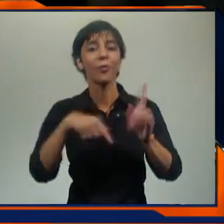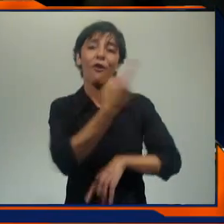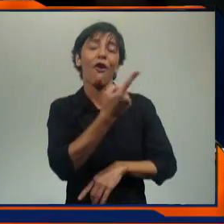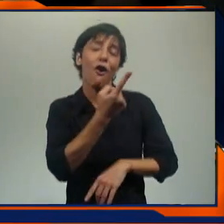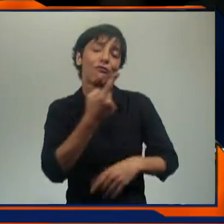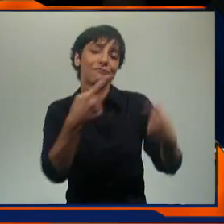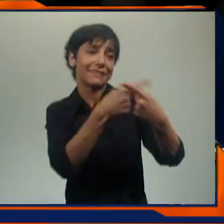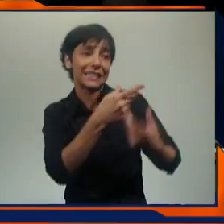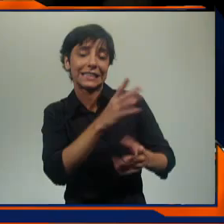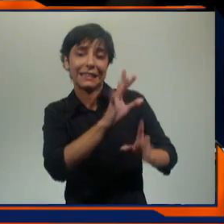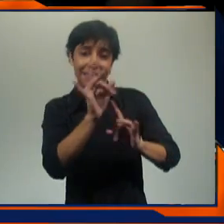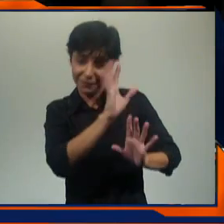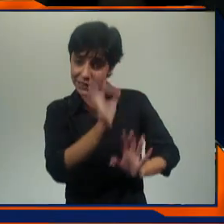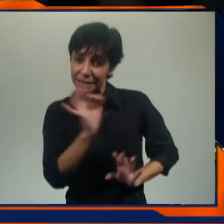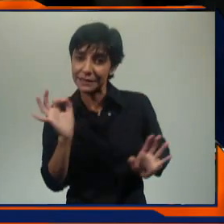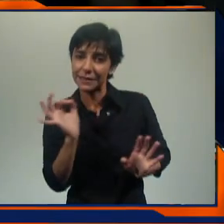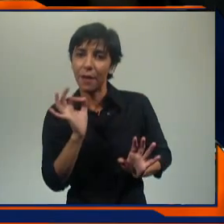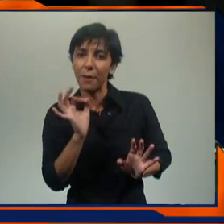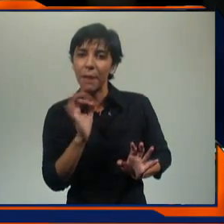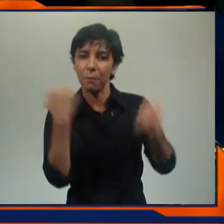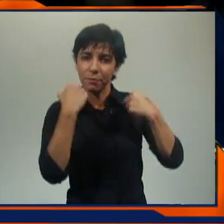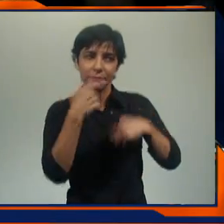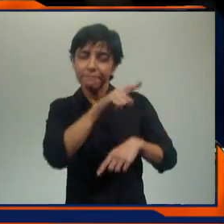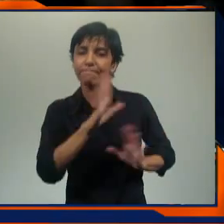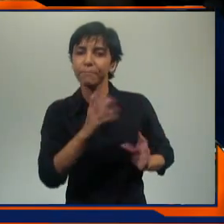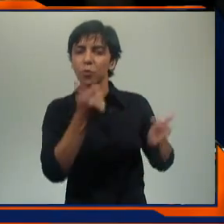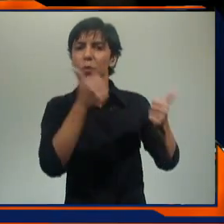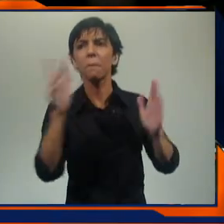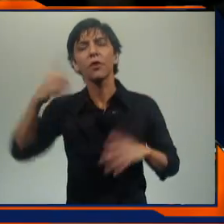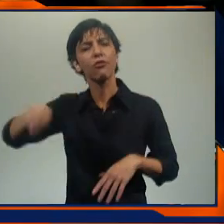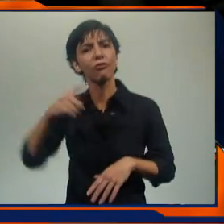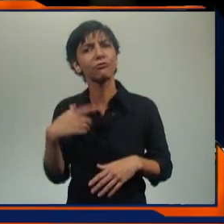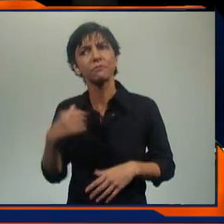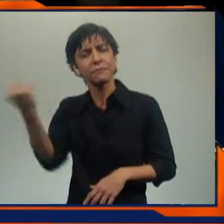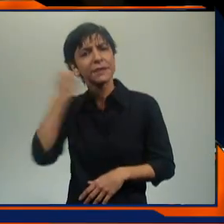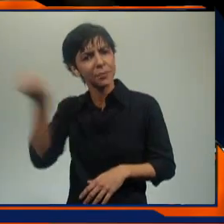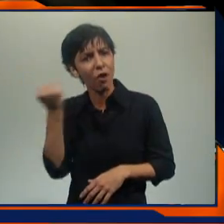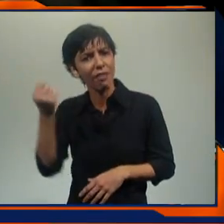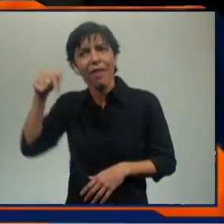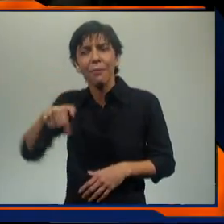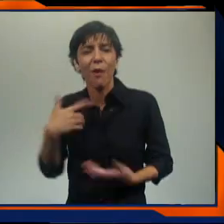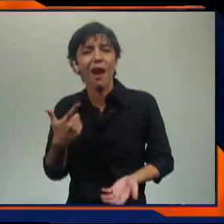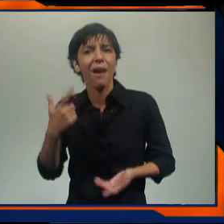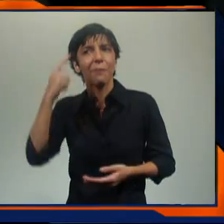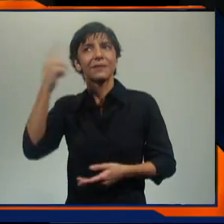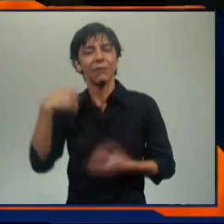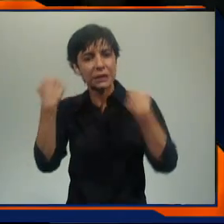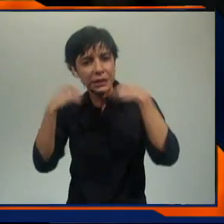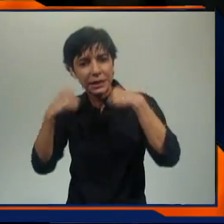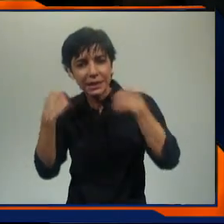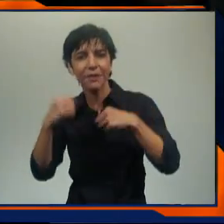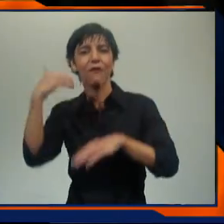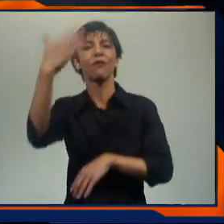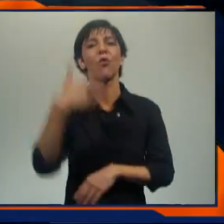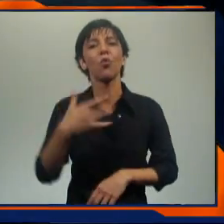bueno, es un torneo importante para nosotros porque es preparatorio para lo que es el evento más importante que tenemos, que es el Mundial después en octubre. O sea, es una linda